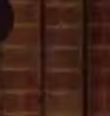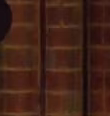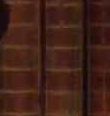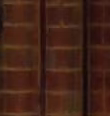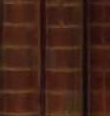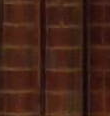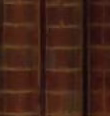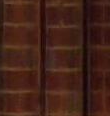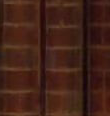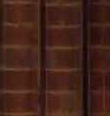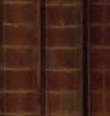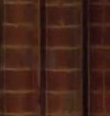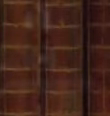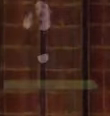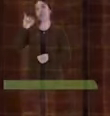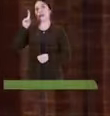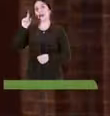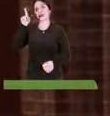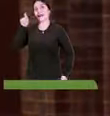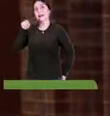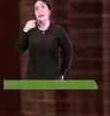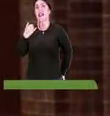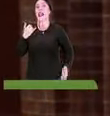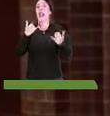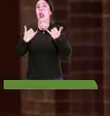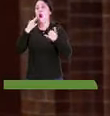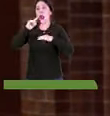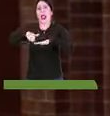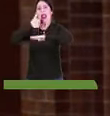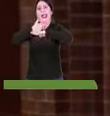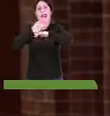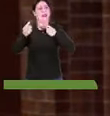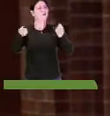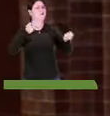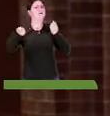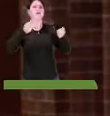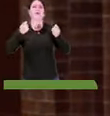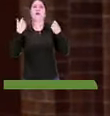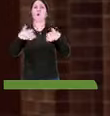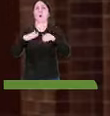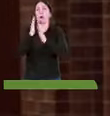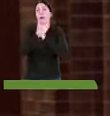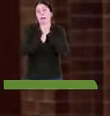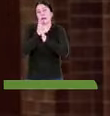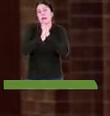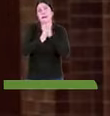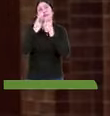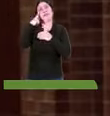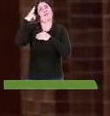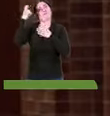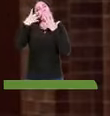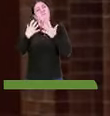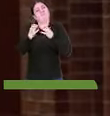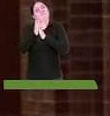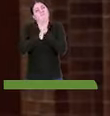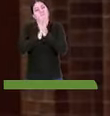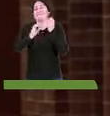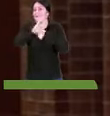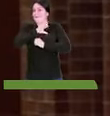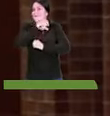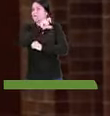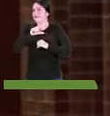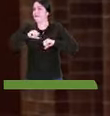Leonidas, usted tiene la gerencia en sus manos, el sueño de muchos bogotanos. Vamos a ver algunas de las